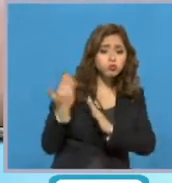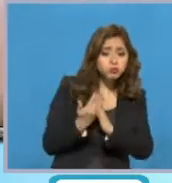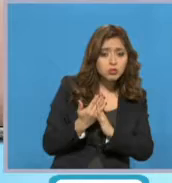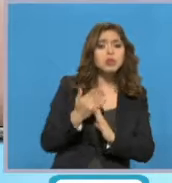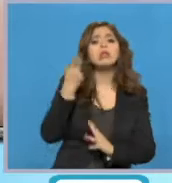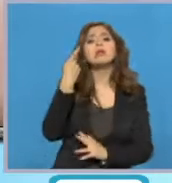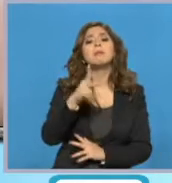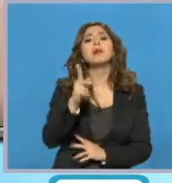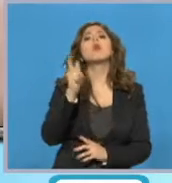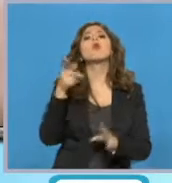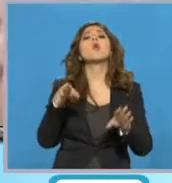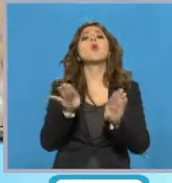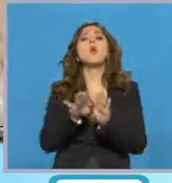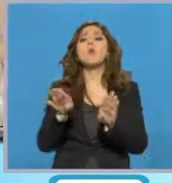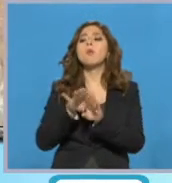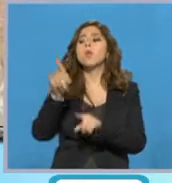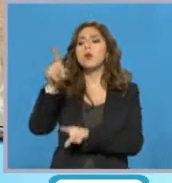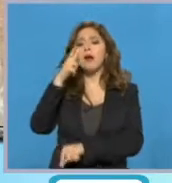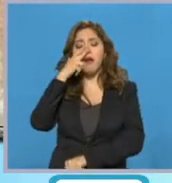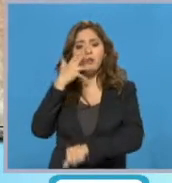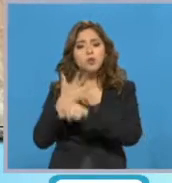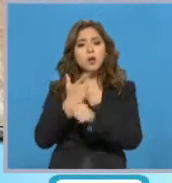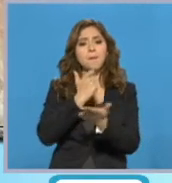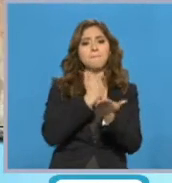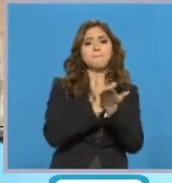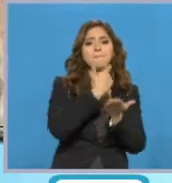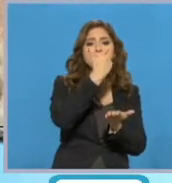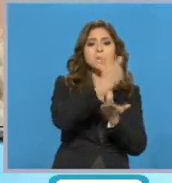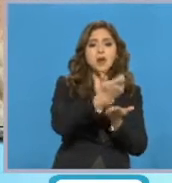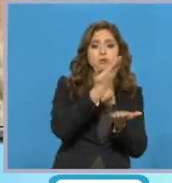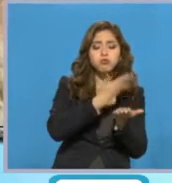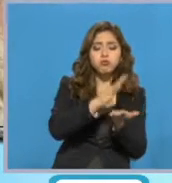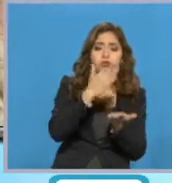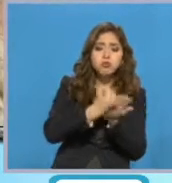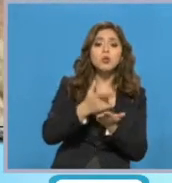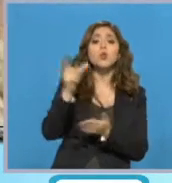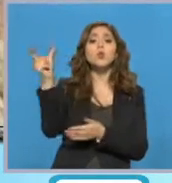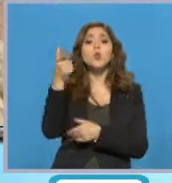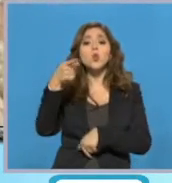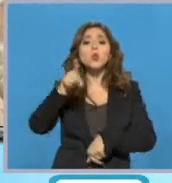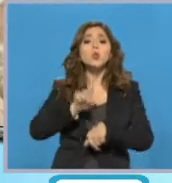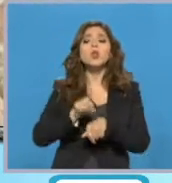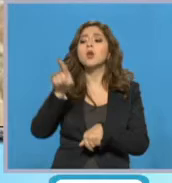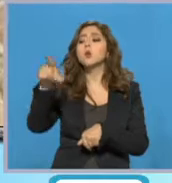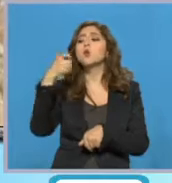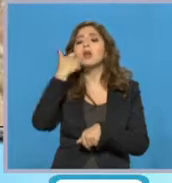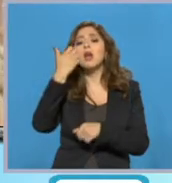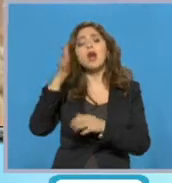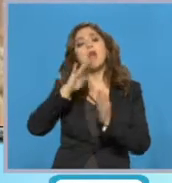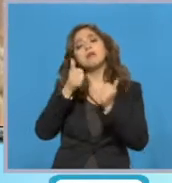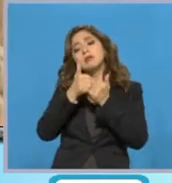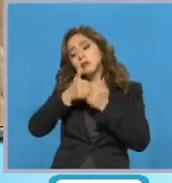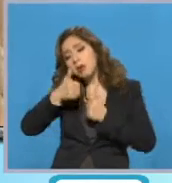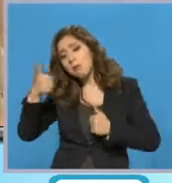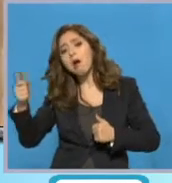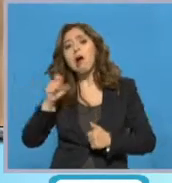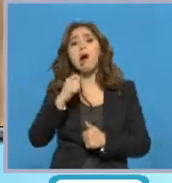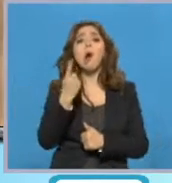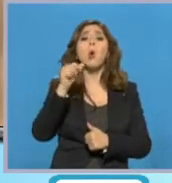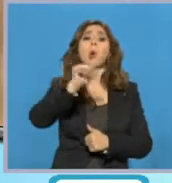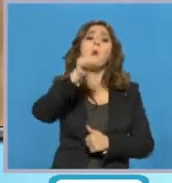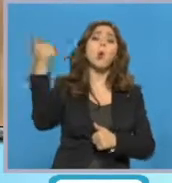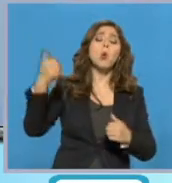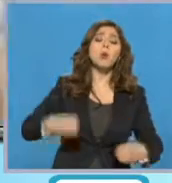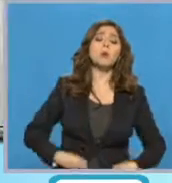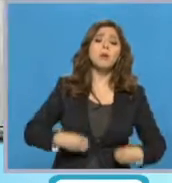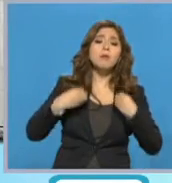de cómo lo vamos a pagar, en el momento en que alguien quiera disolver la sociedad, cómo lo vamos a repartir, cómo lo vamos a dividir, algo muy libre.